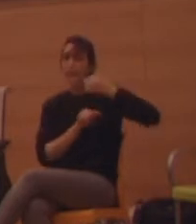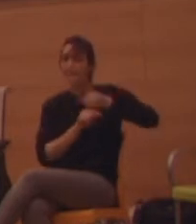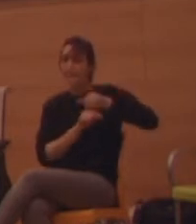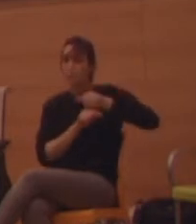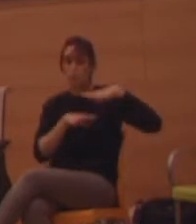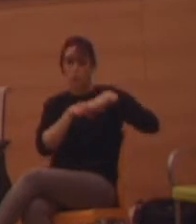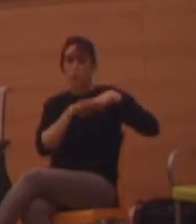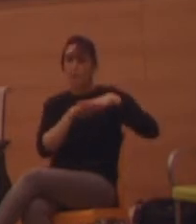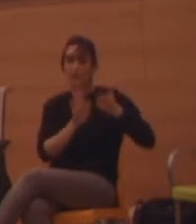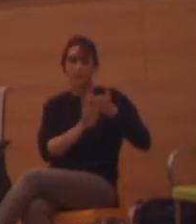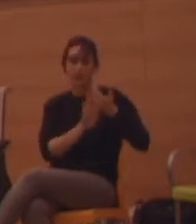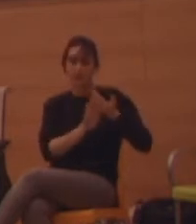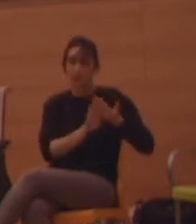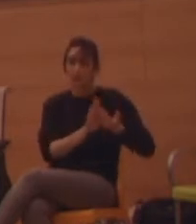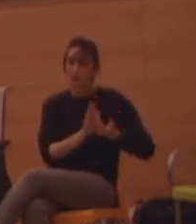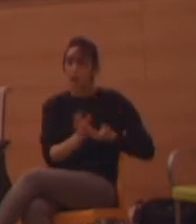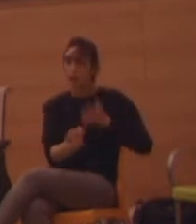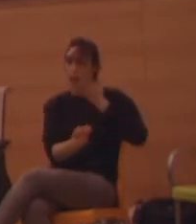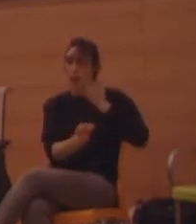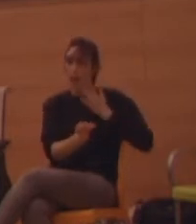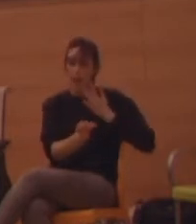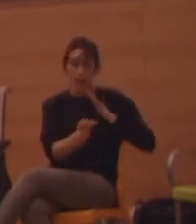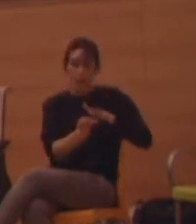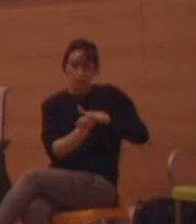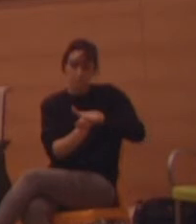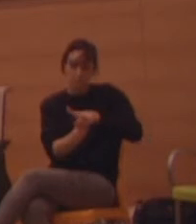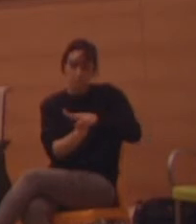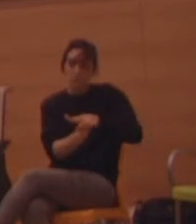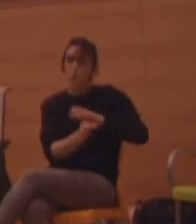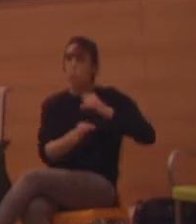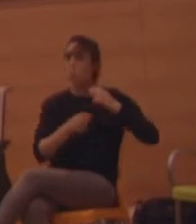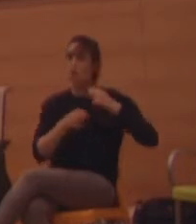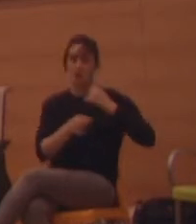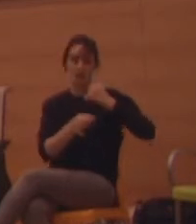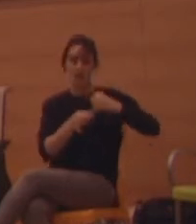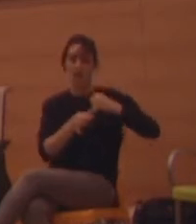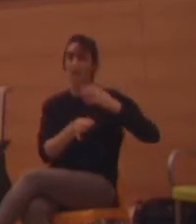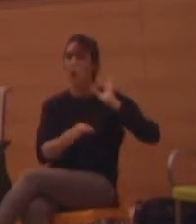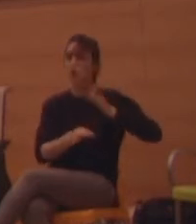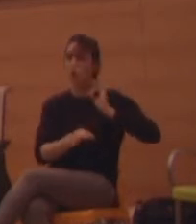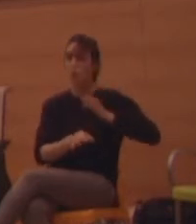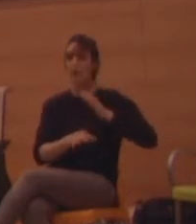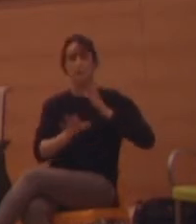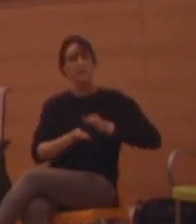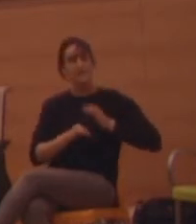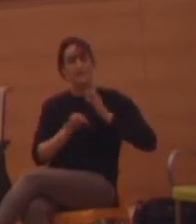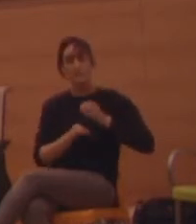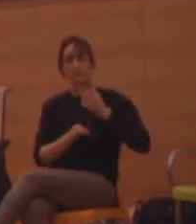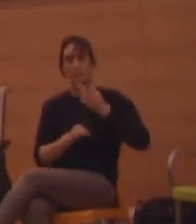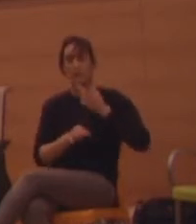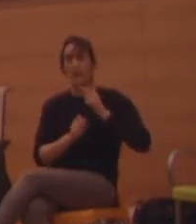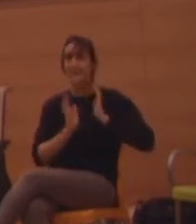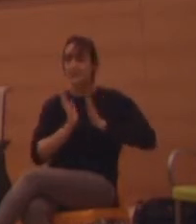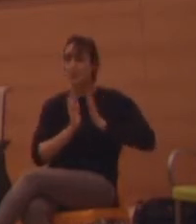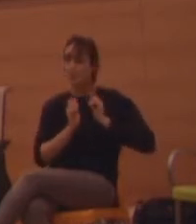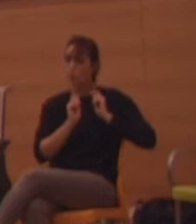toda la hiperkeratosis y vas a tratar la lesión como una herida normal, siempre aplicando las descargas que decía Vanessa para